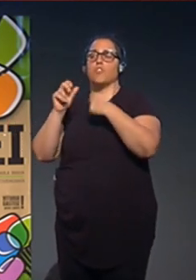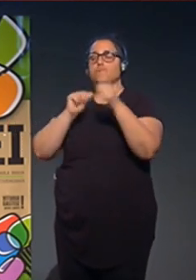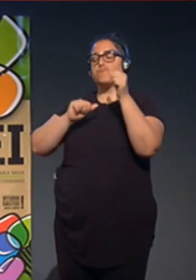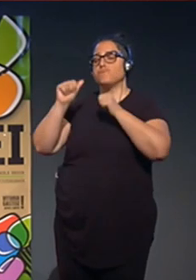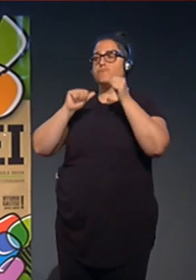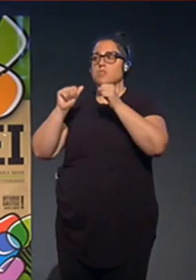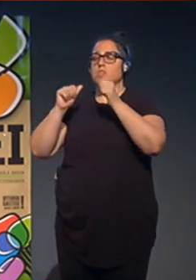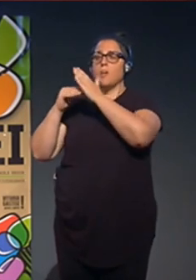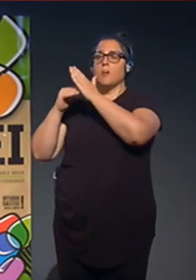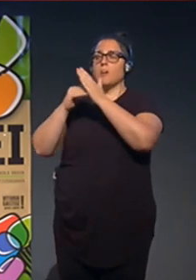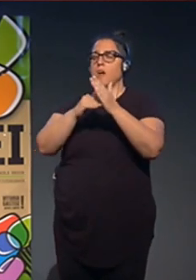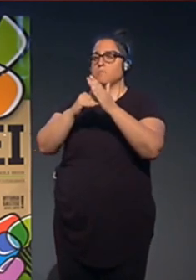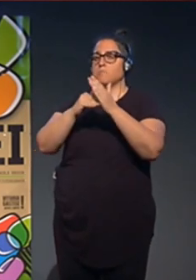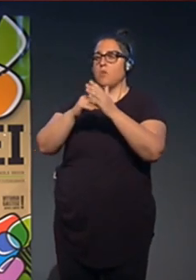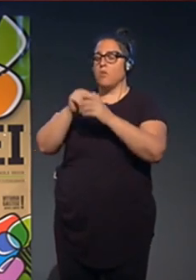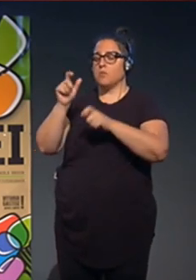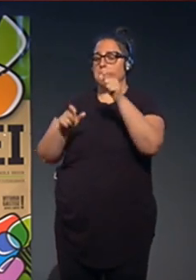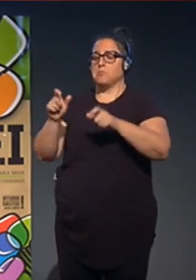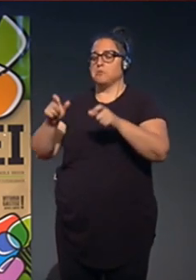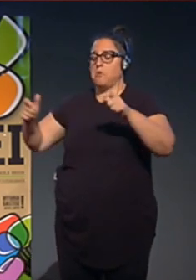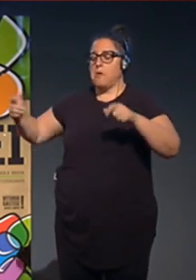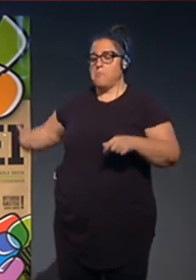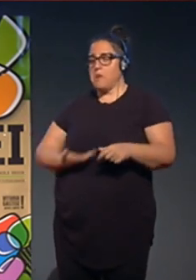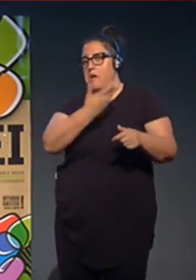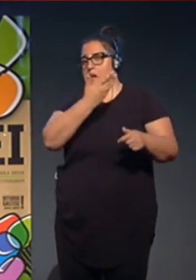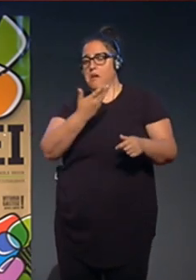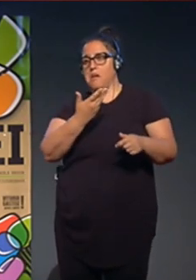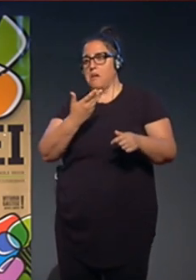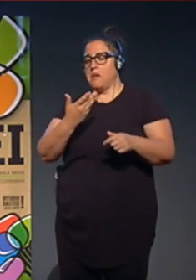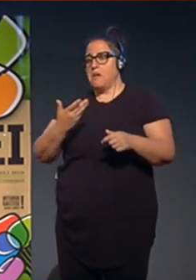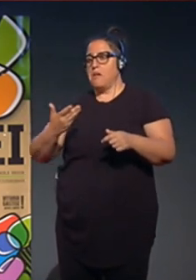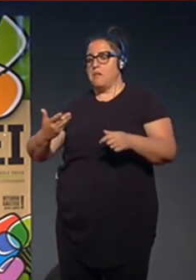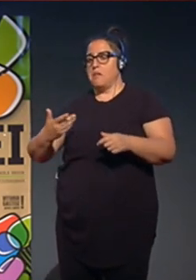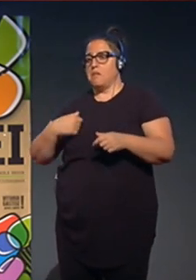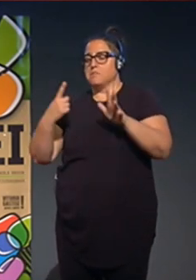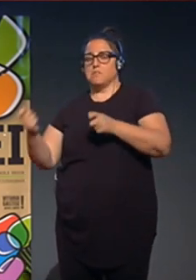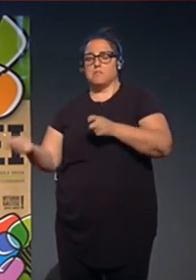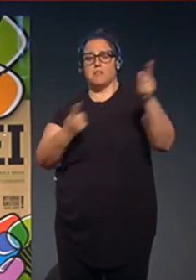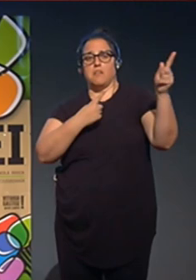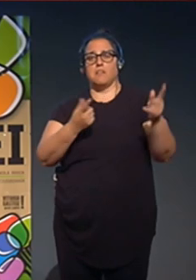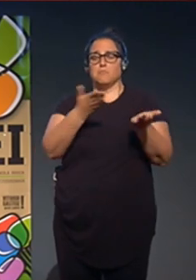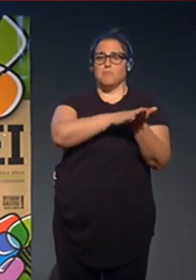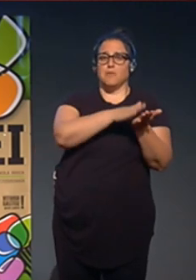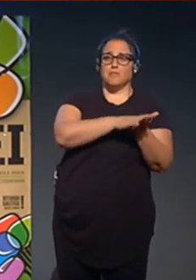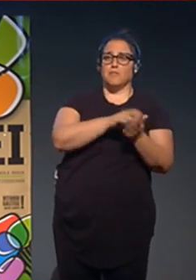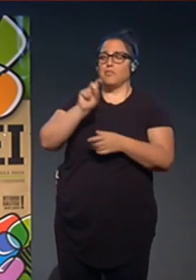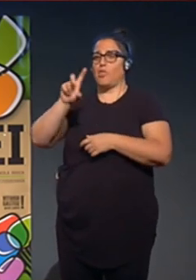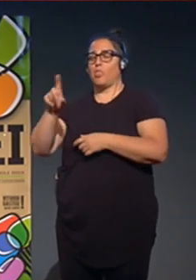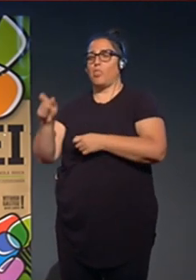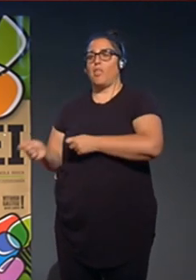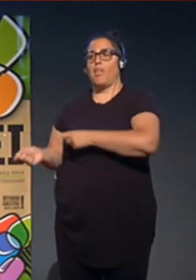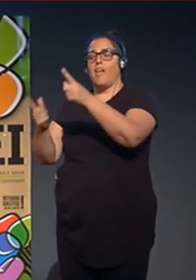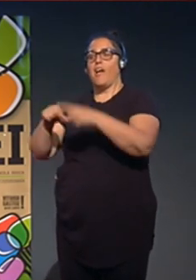tres camiones y se llevan por delante unos cuatro unos cuantos seis van al sanatorio y 12 al al hospital Pues